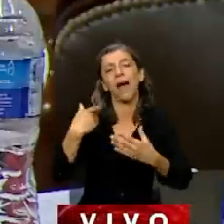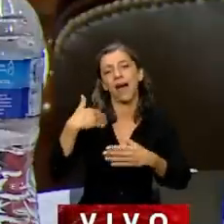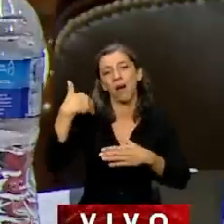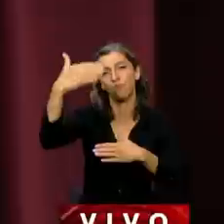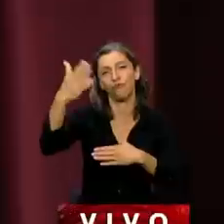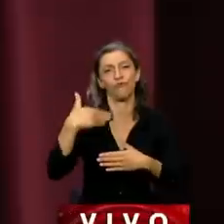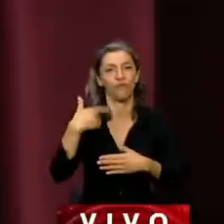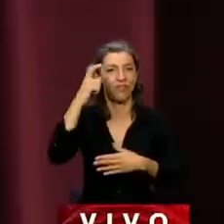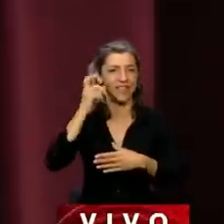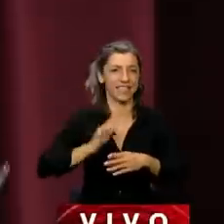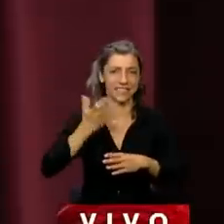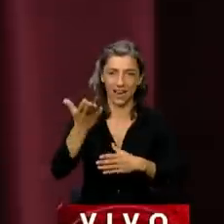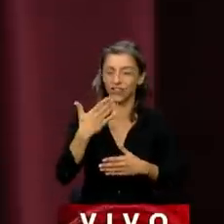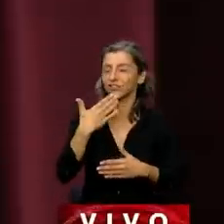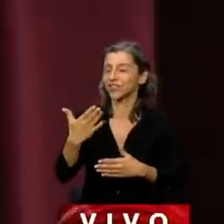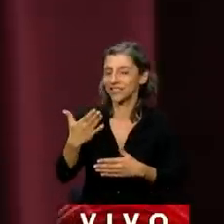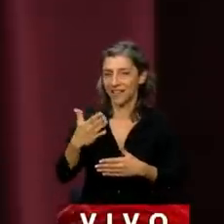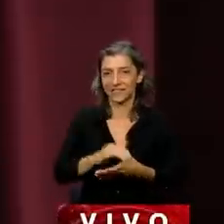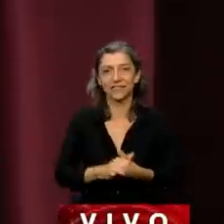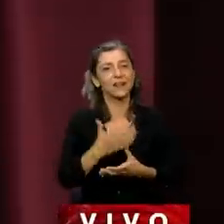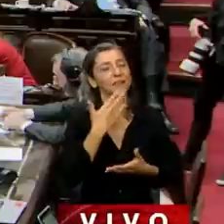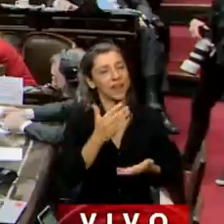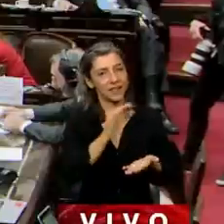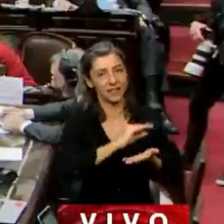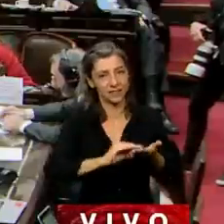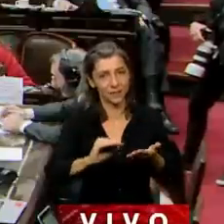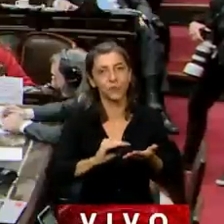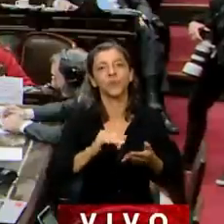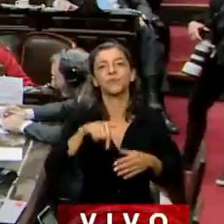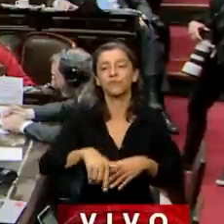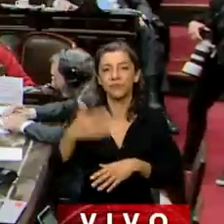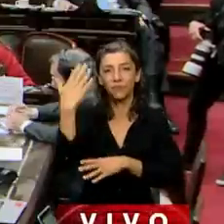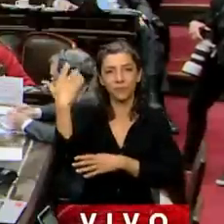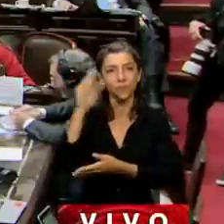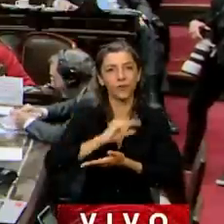Diputada. En uso de la palabra el diputado Gustavo Bowid.